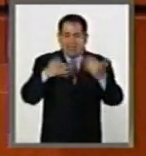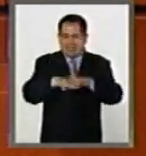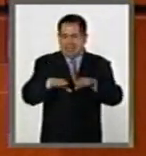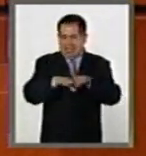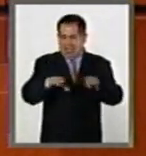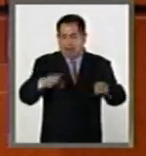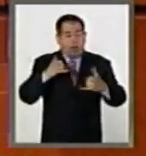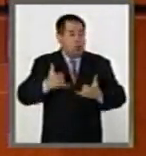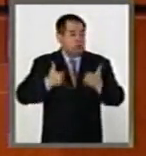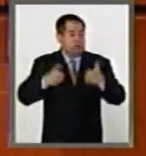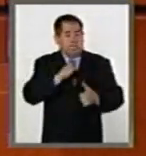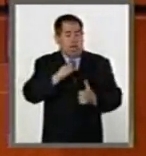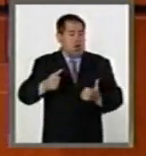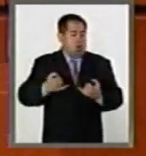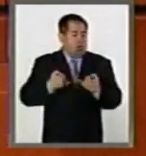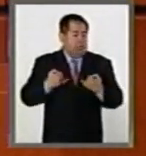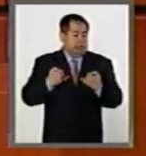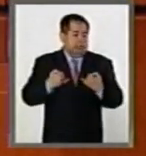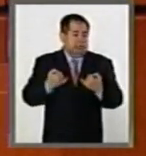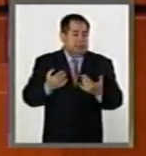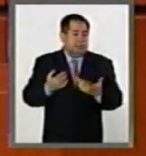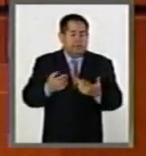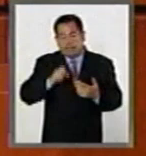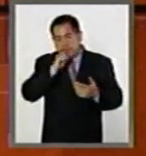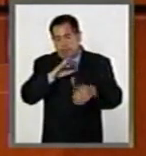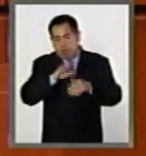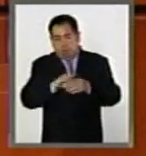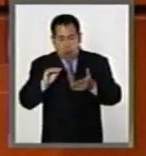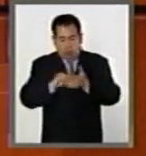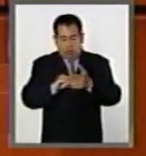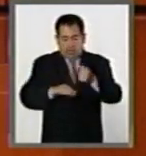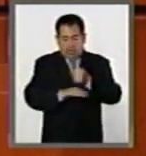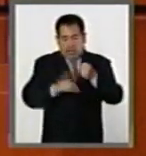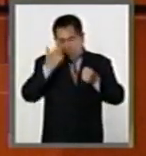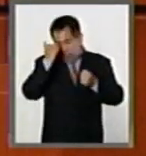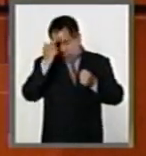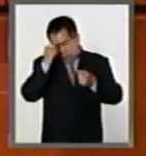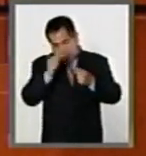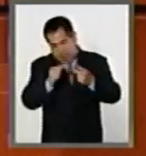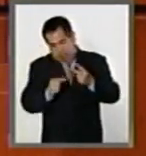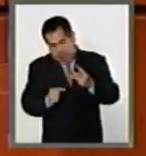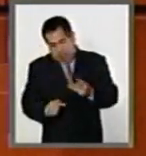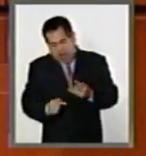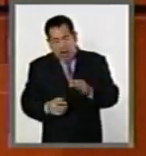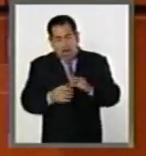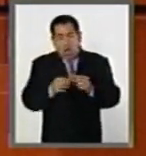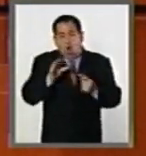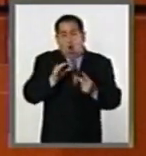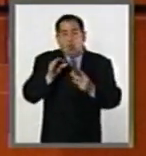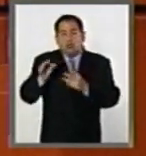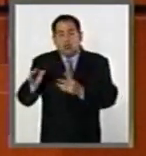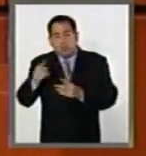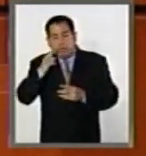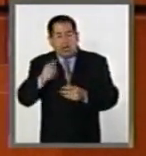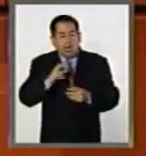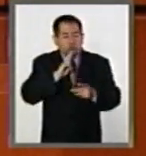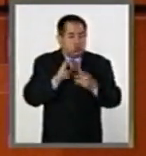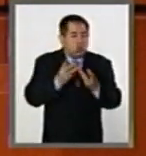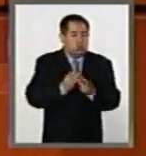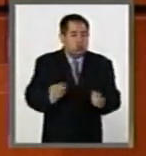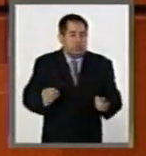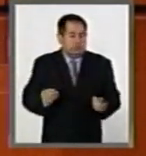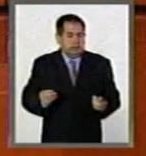para adolescentes y además de las bases y los requisitos y condiciones de los mecanismos alternativos de solución de